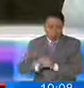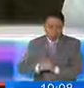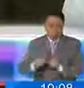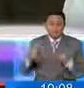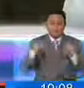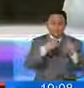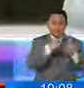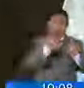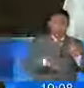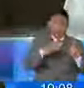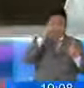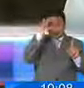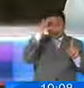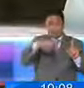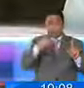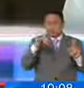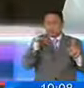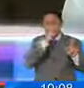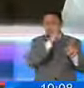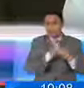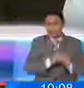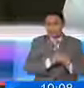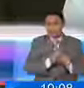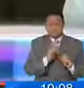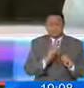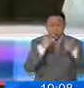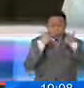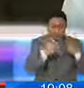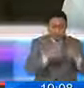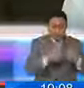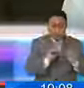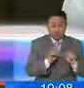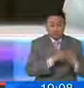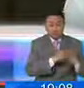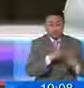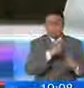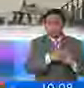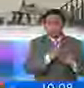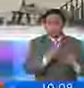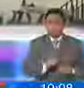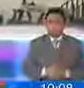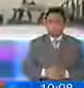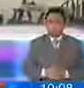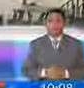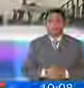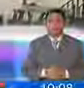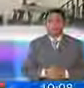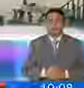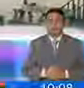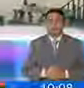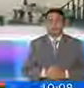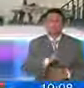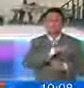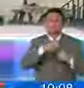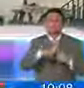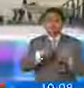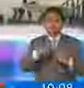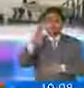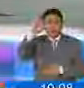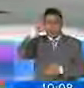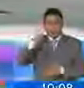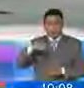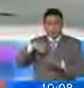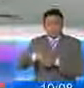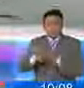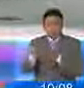tenemos, que esperemos y estamos pendientes de qué resultados tenemos con él. Mientras, hasta el departamento forense de la policía